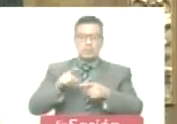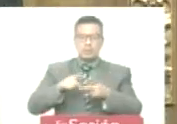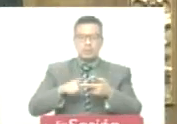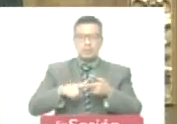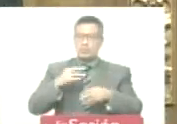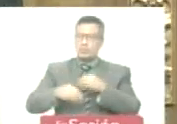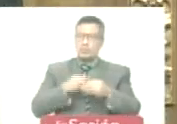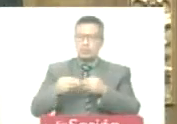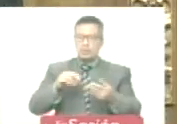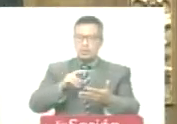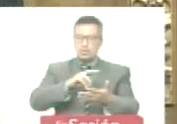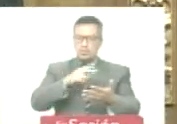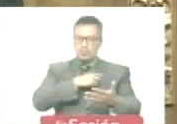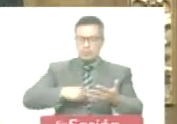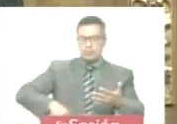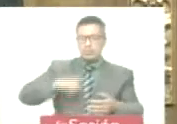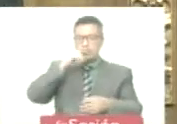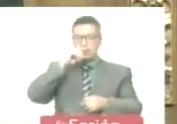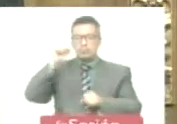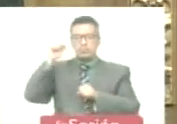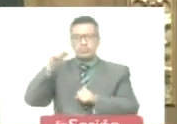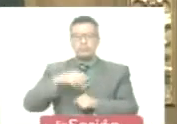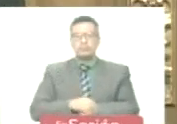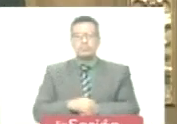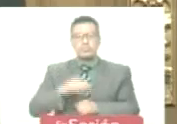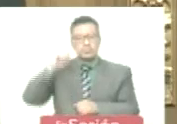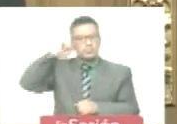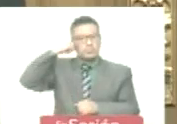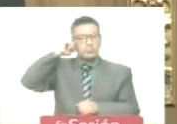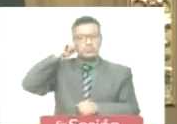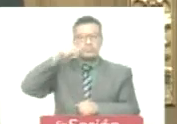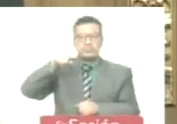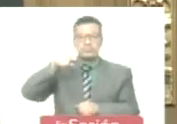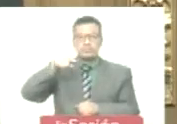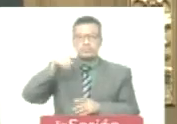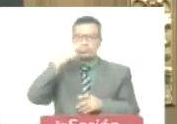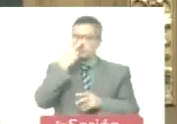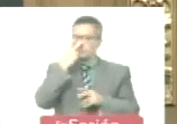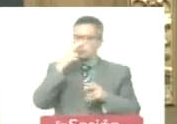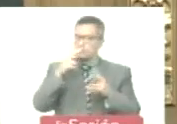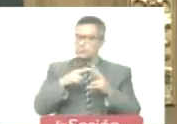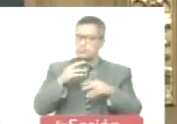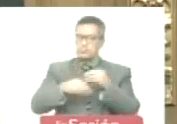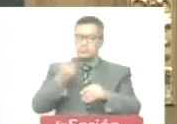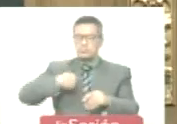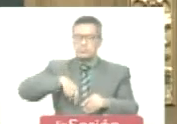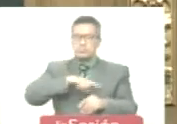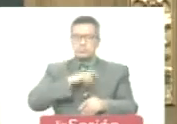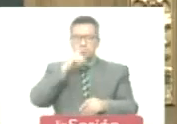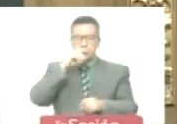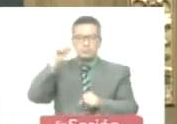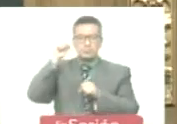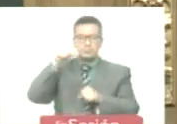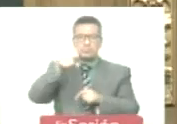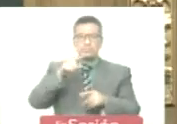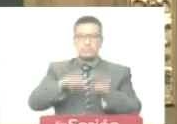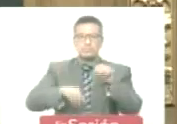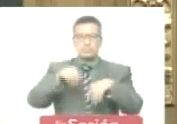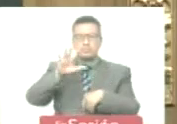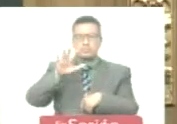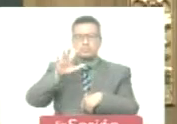hecho el presidente Nicolás Maduro Moros. Recordemos la visita que hizo nuestro presidente Nicolás Maduro Moros el